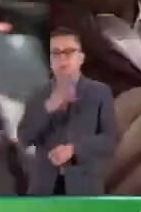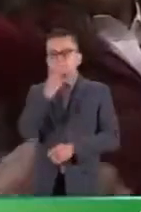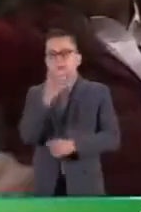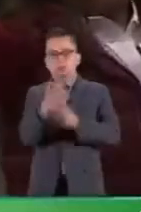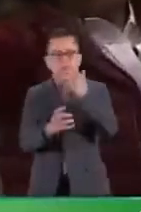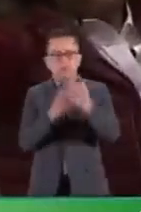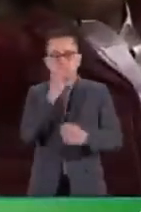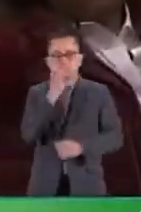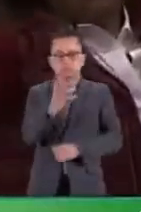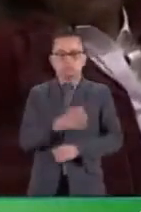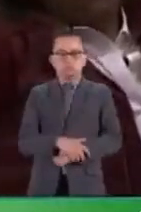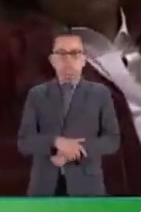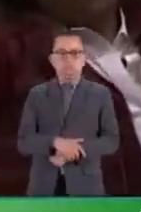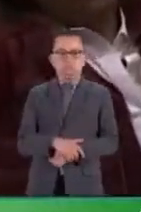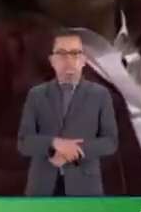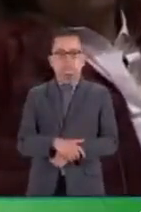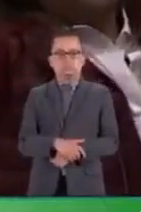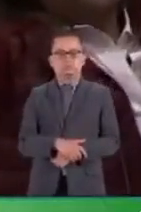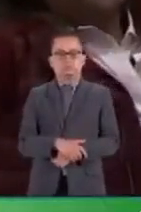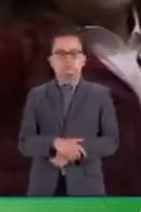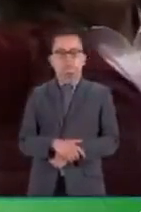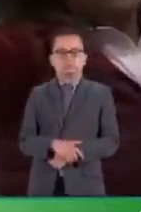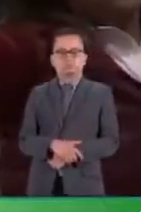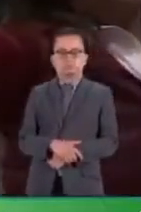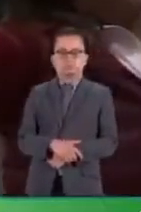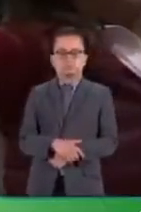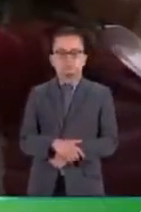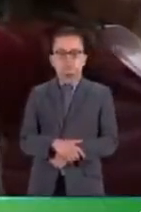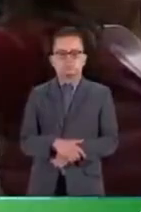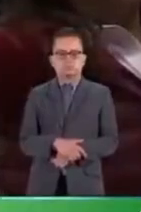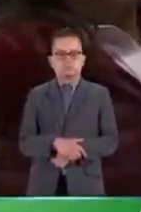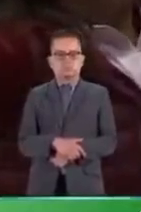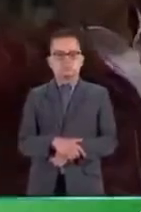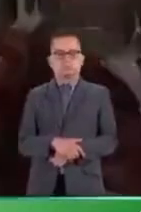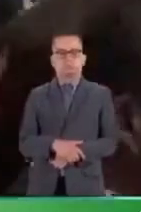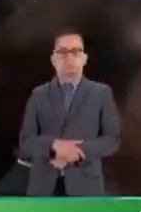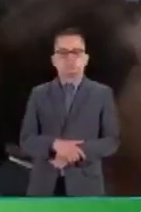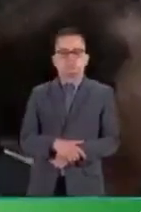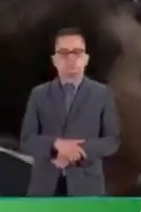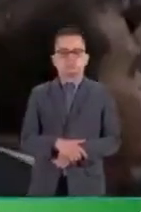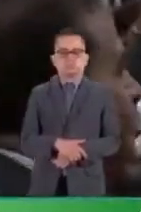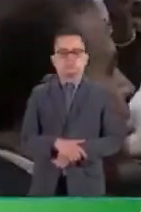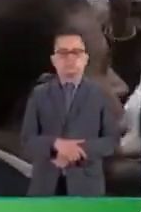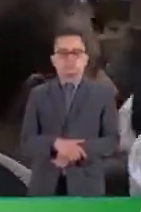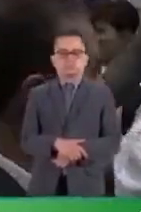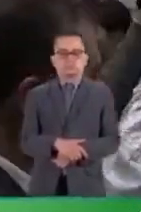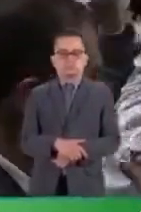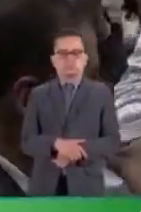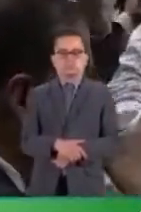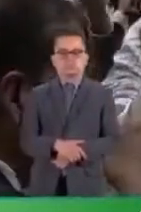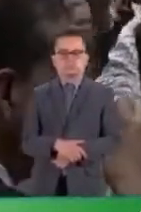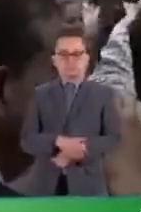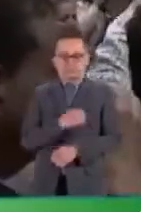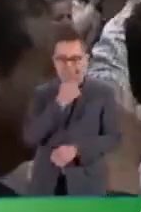problema de la justicia en México, ya lo verán. O sea, ¿qué nos hacemos tontos? Mientras no se toque